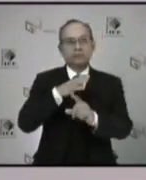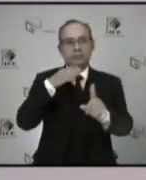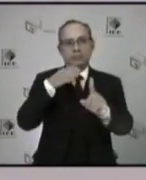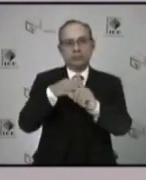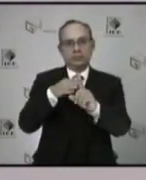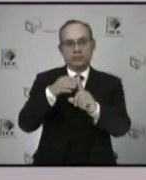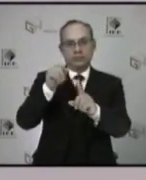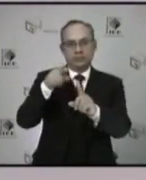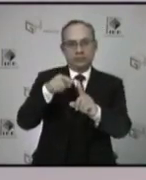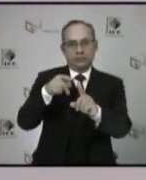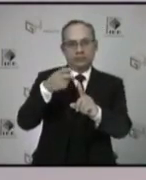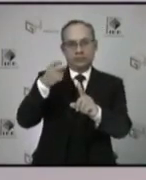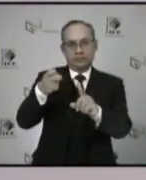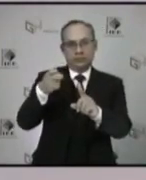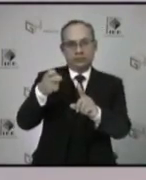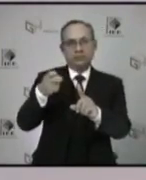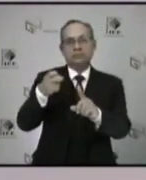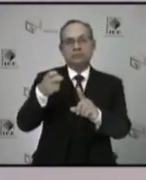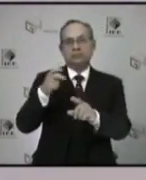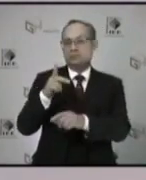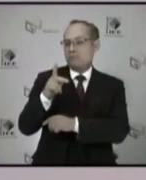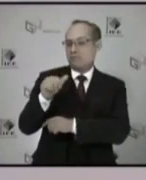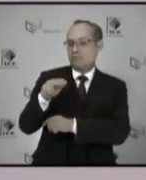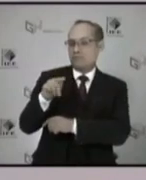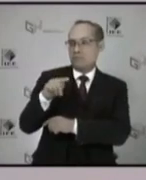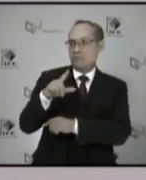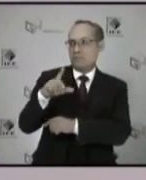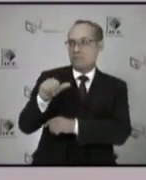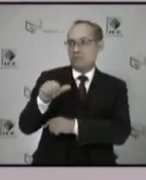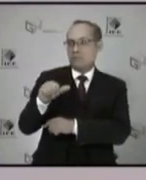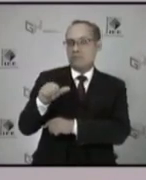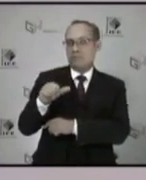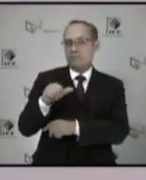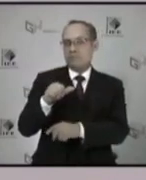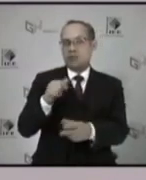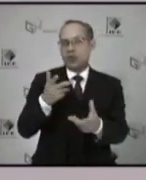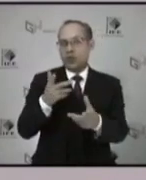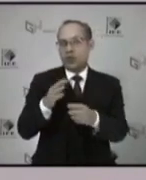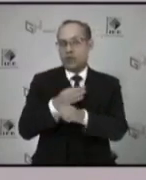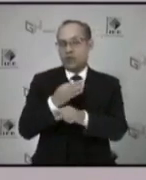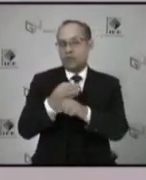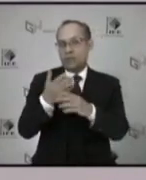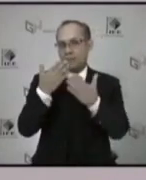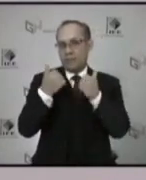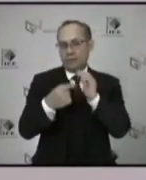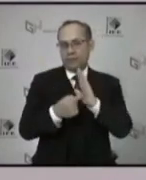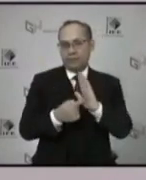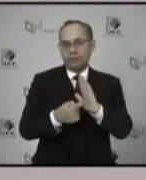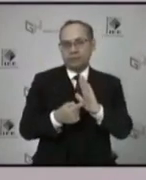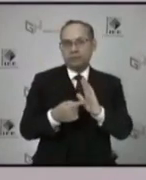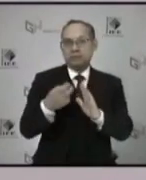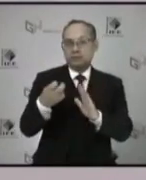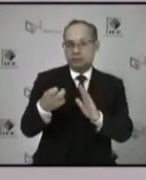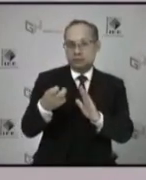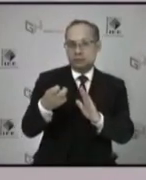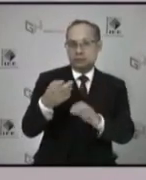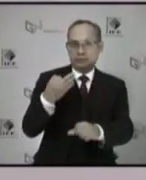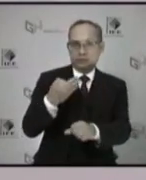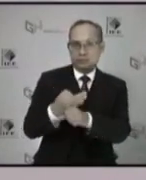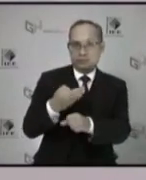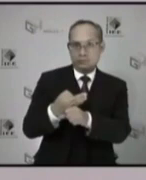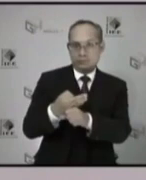con plantillas insuficientes. Actualmente no tenemos los servicios que se